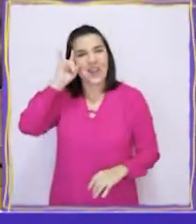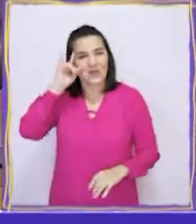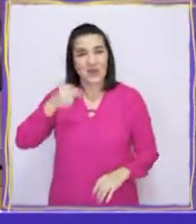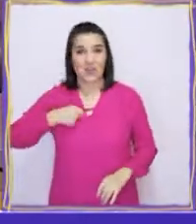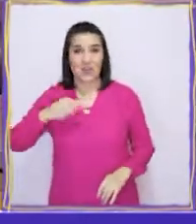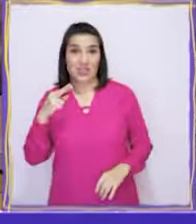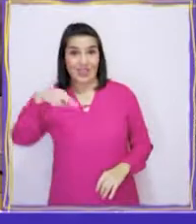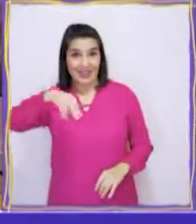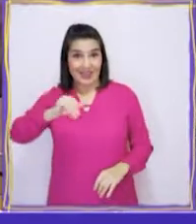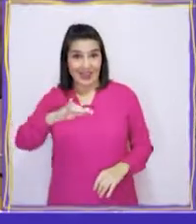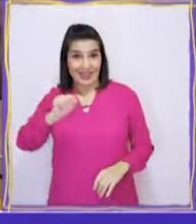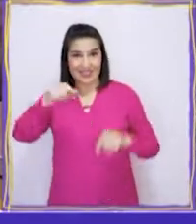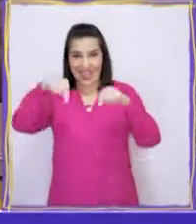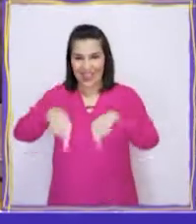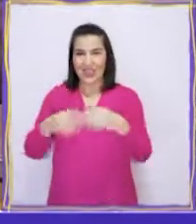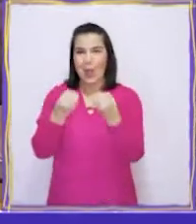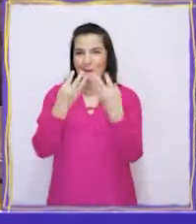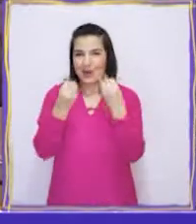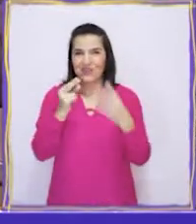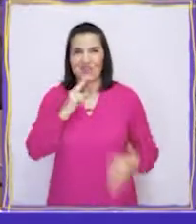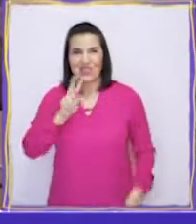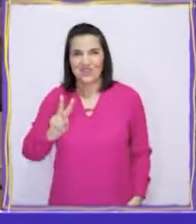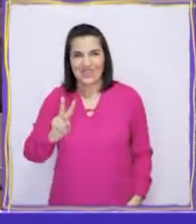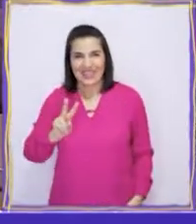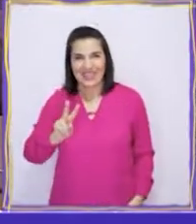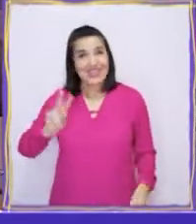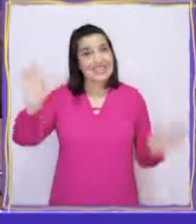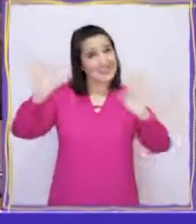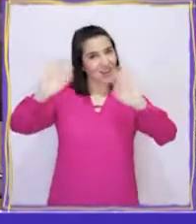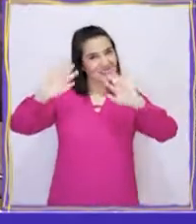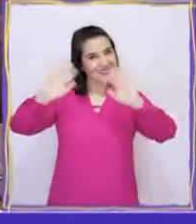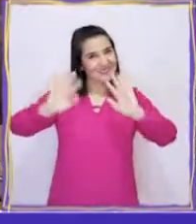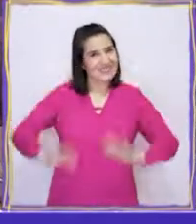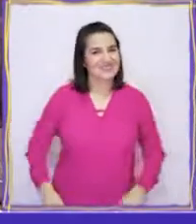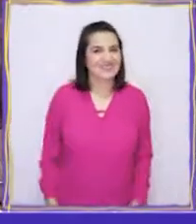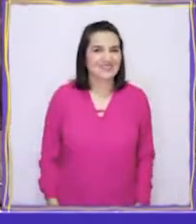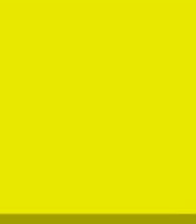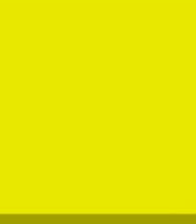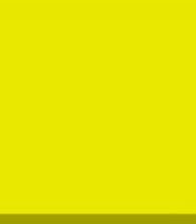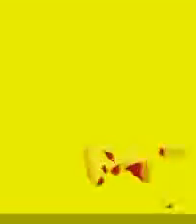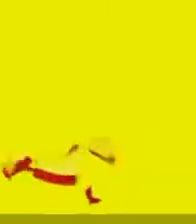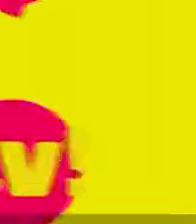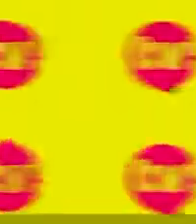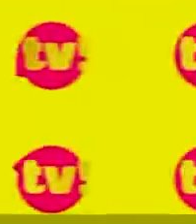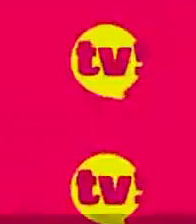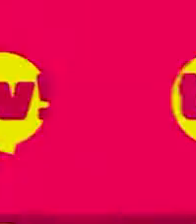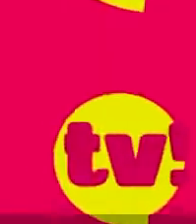Recuerden, soy Ignacia y esto fue Aprendo TV. ¡Chao!